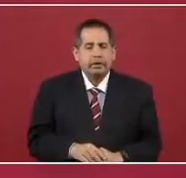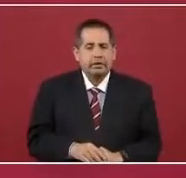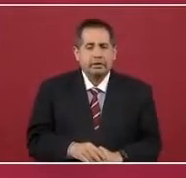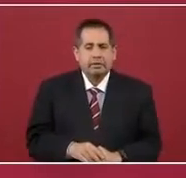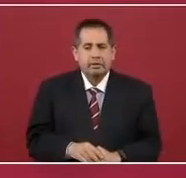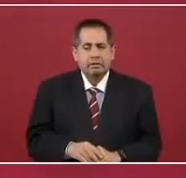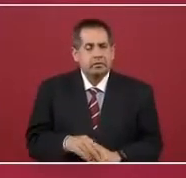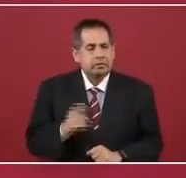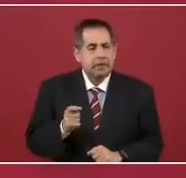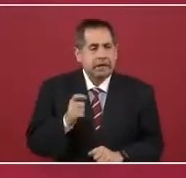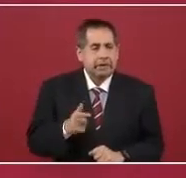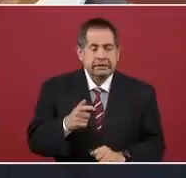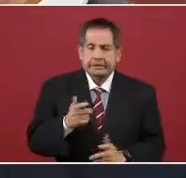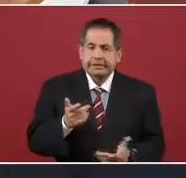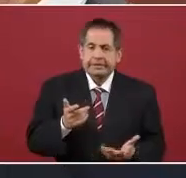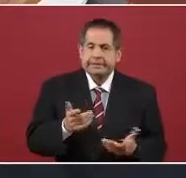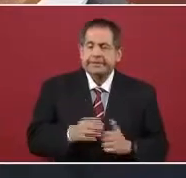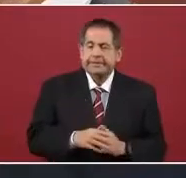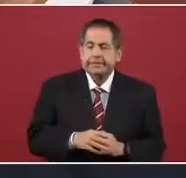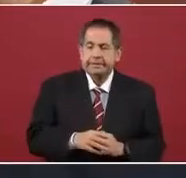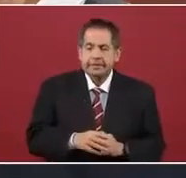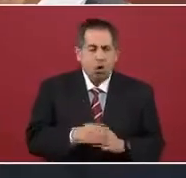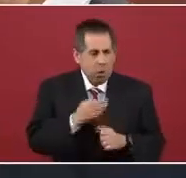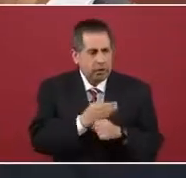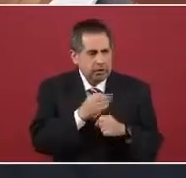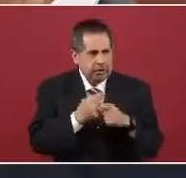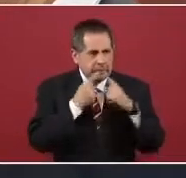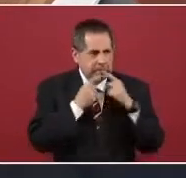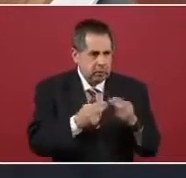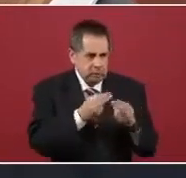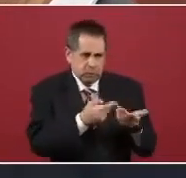que se están llevando a cabo,